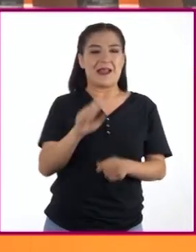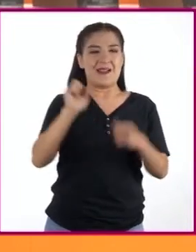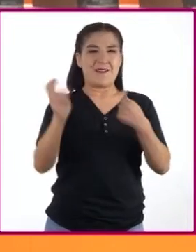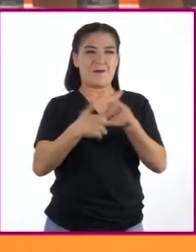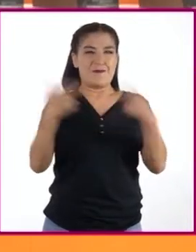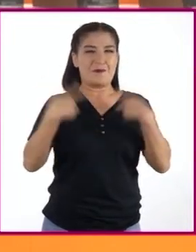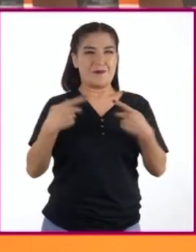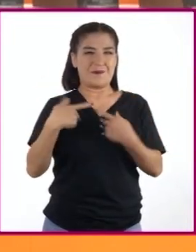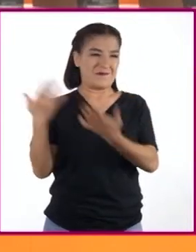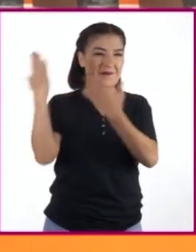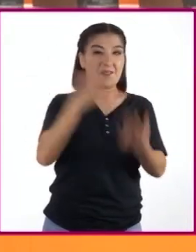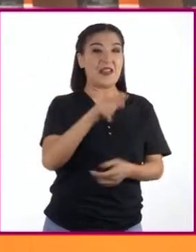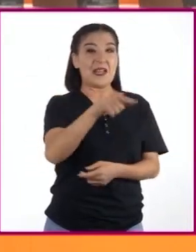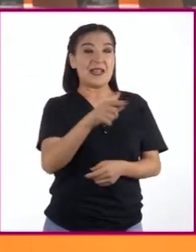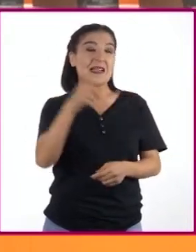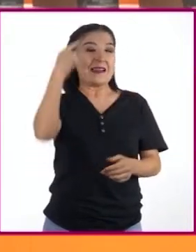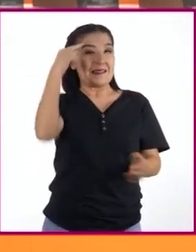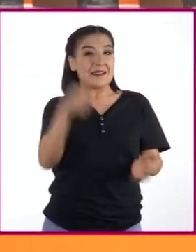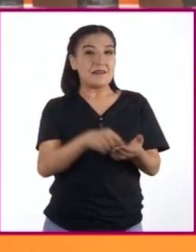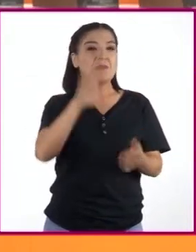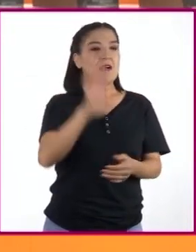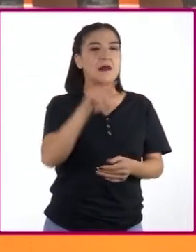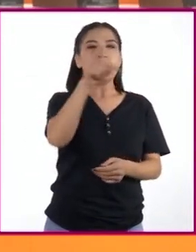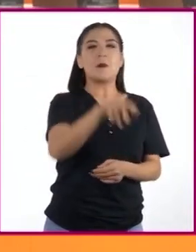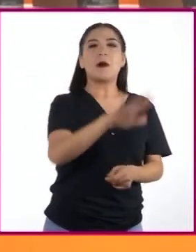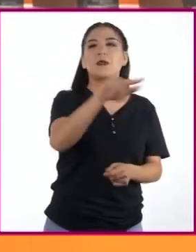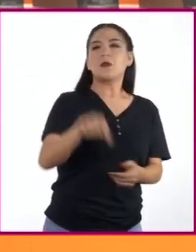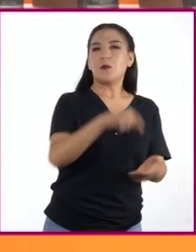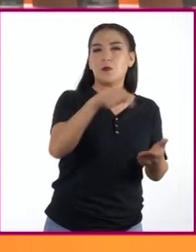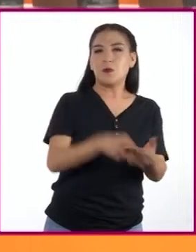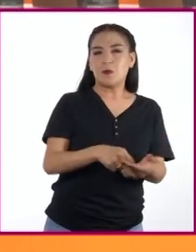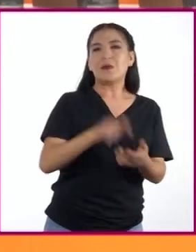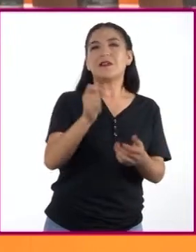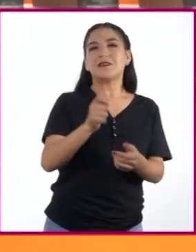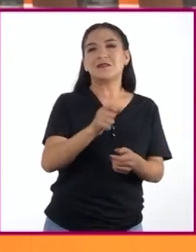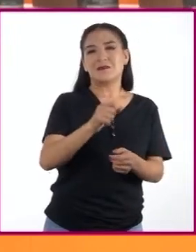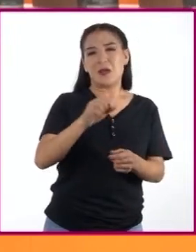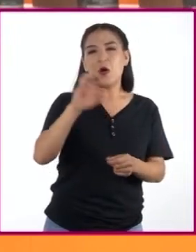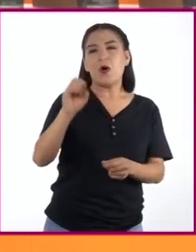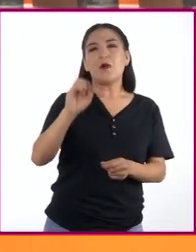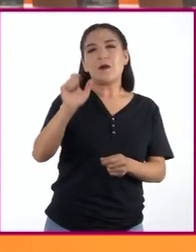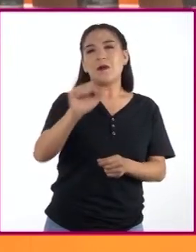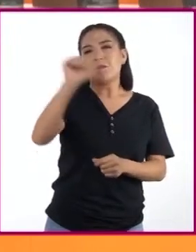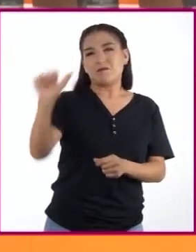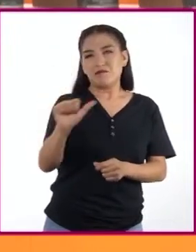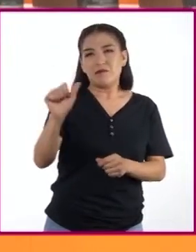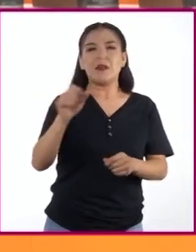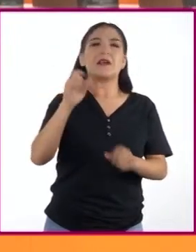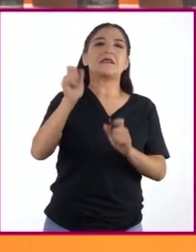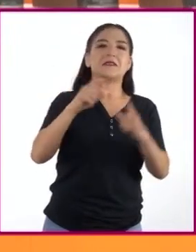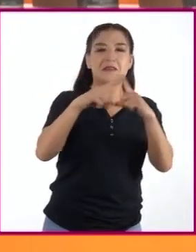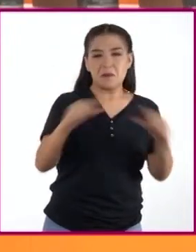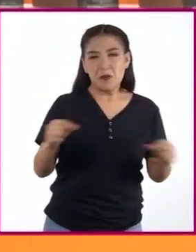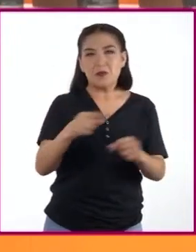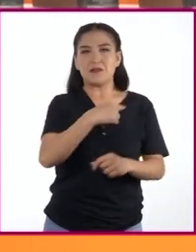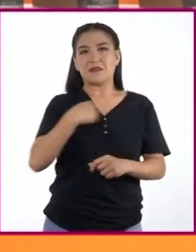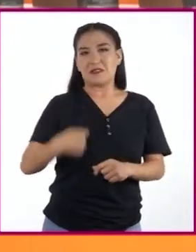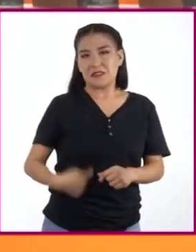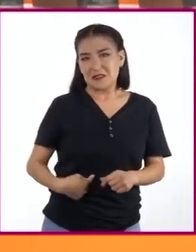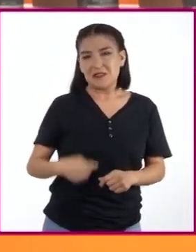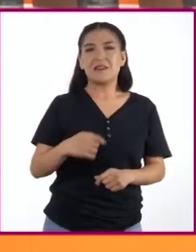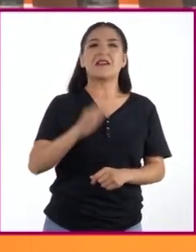que habían arribado a las Indias orientales, Japón, China o India. Por